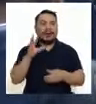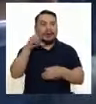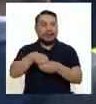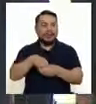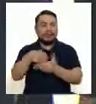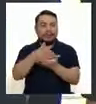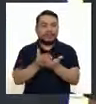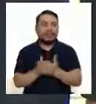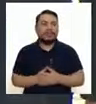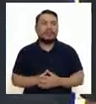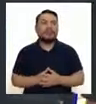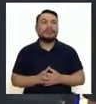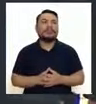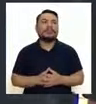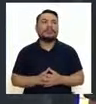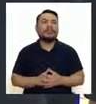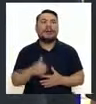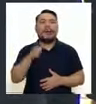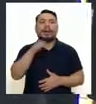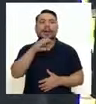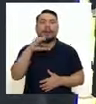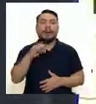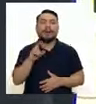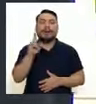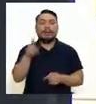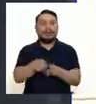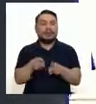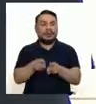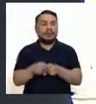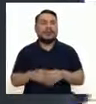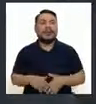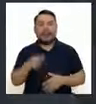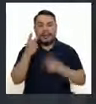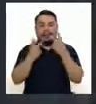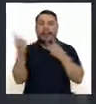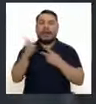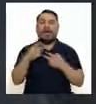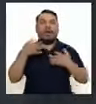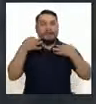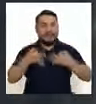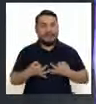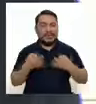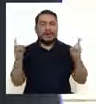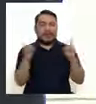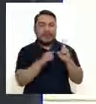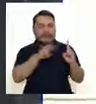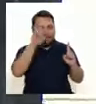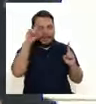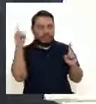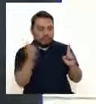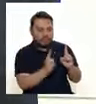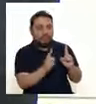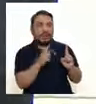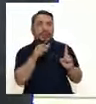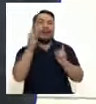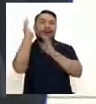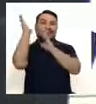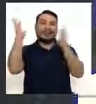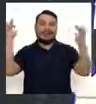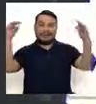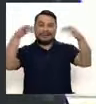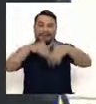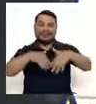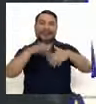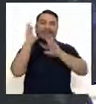parte de APEC, sino que va a realizar una visita oficial. Ya hemos dicho, son encuentros en los cuales